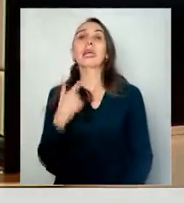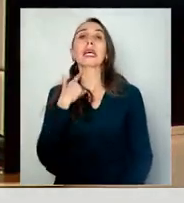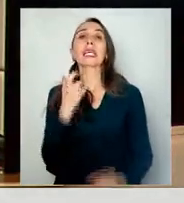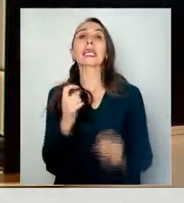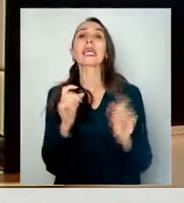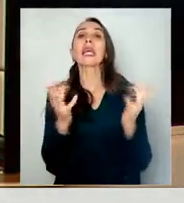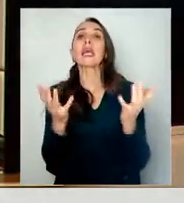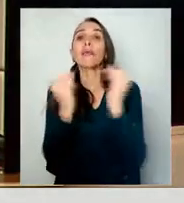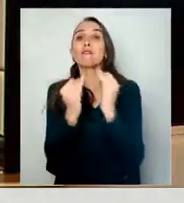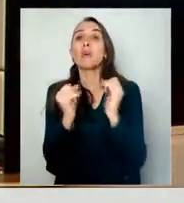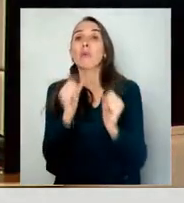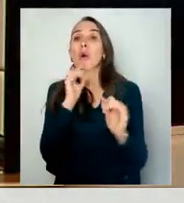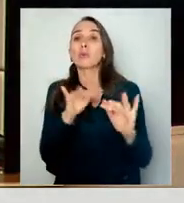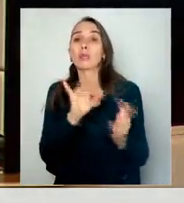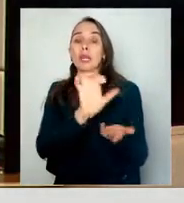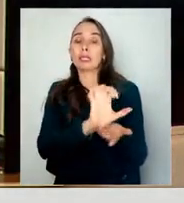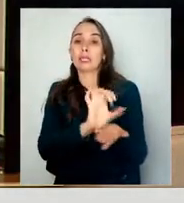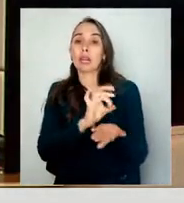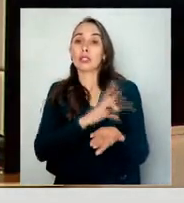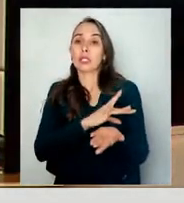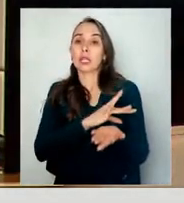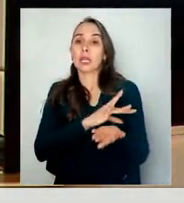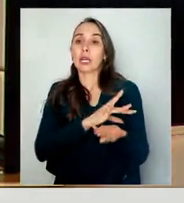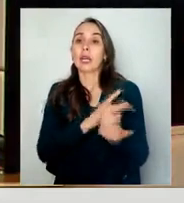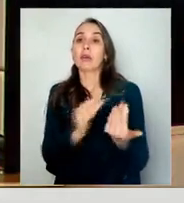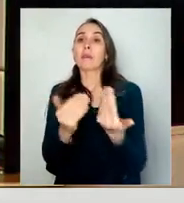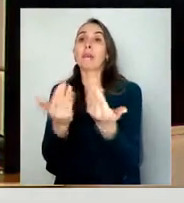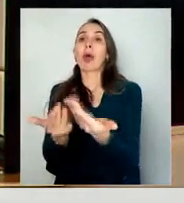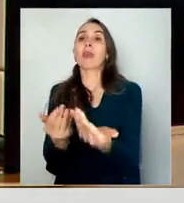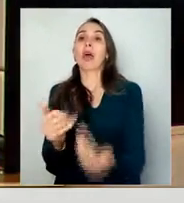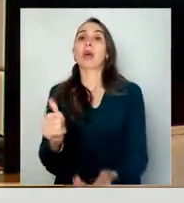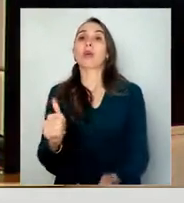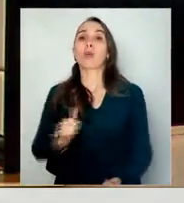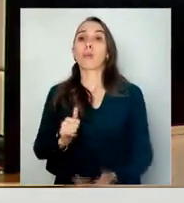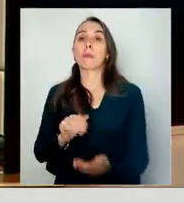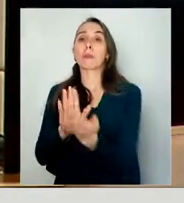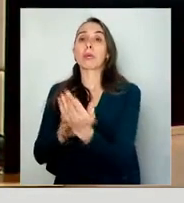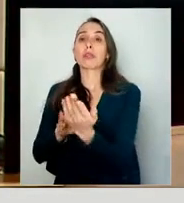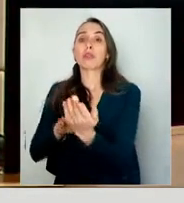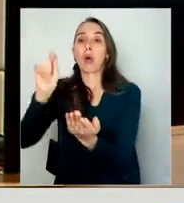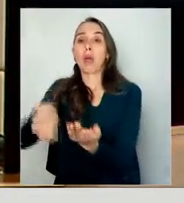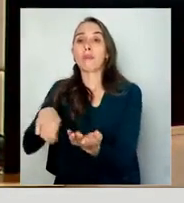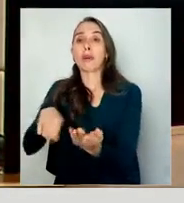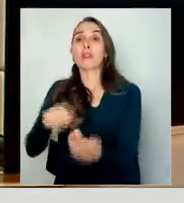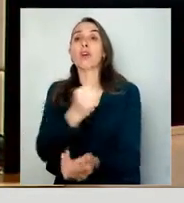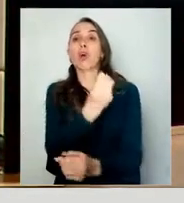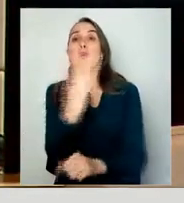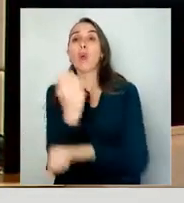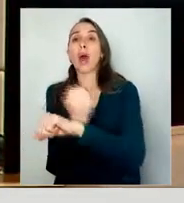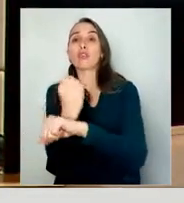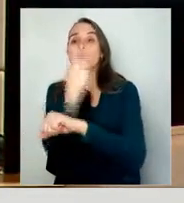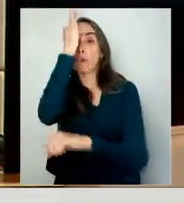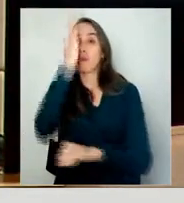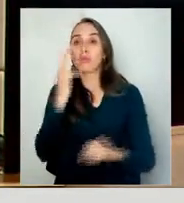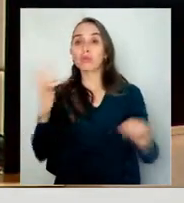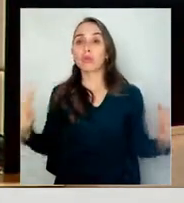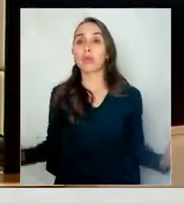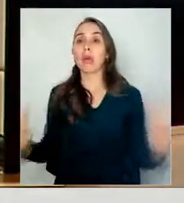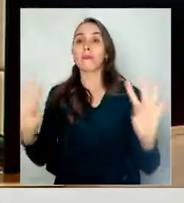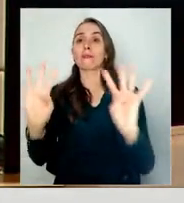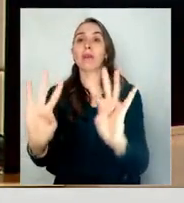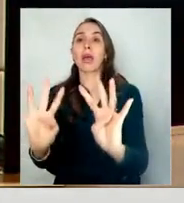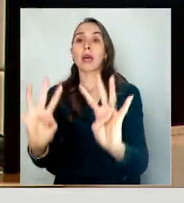usar el estado de chile para poder darle cumplimiento a este fallo Cuántos carabineros tendrían que ponerse a disposición para